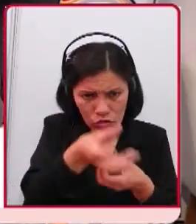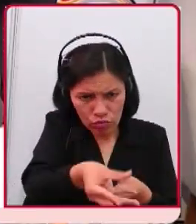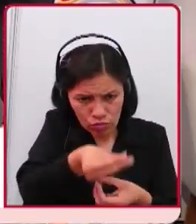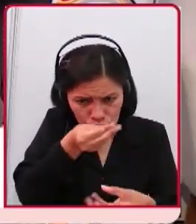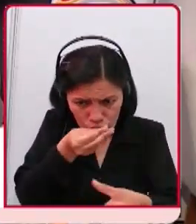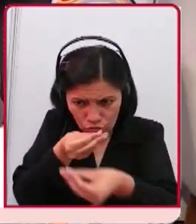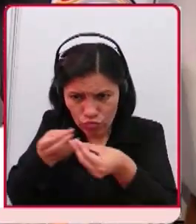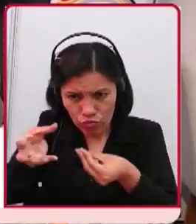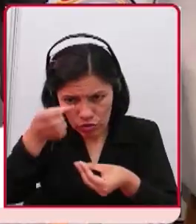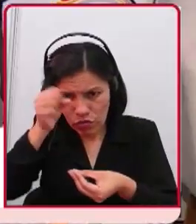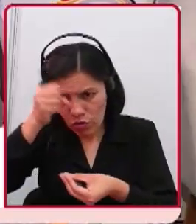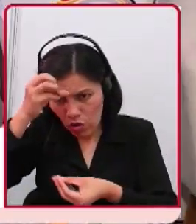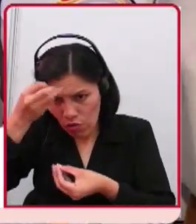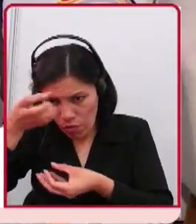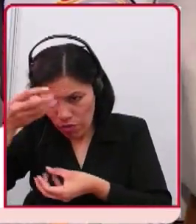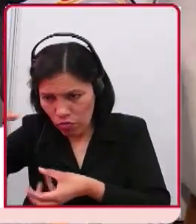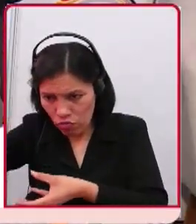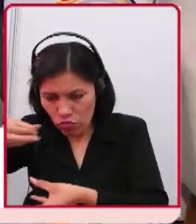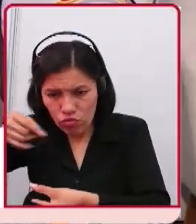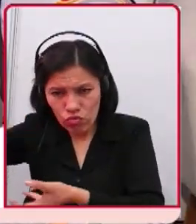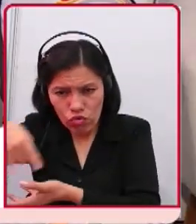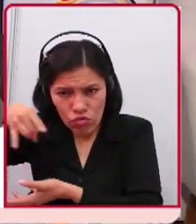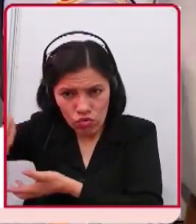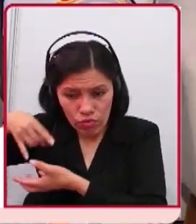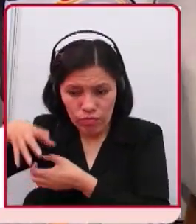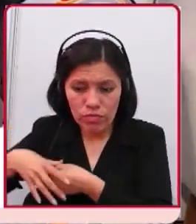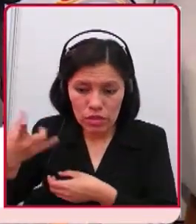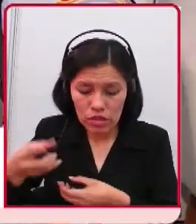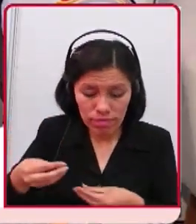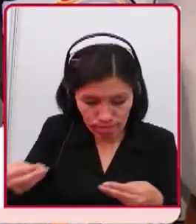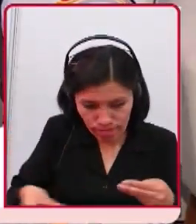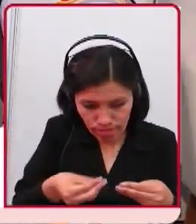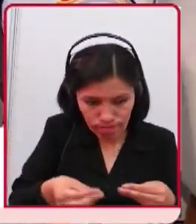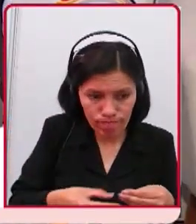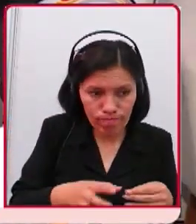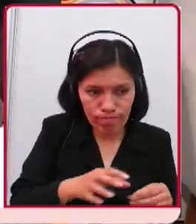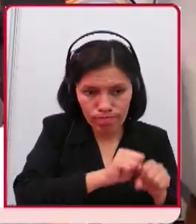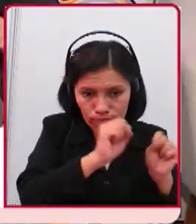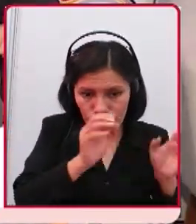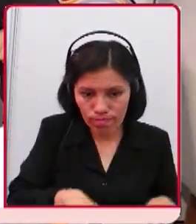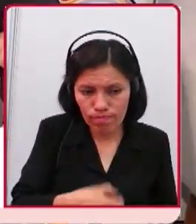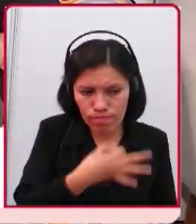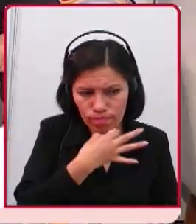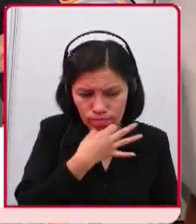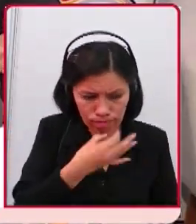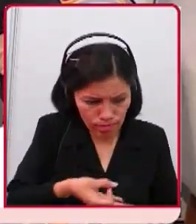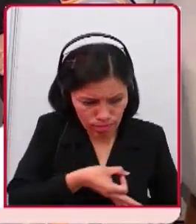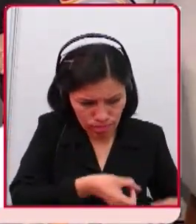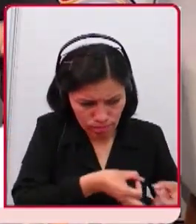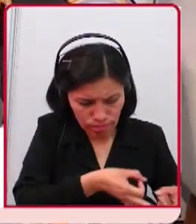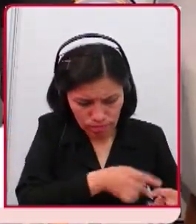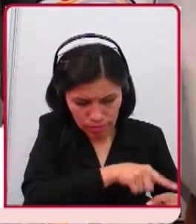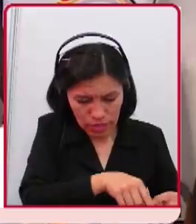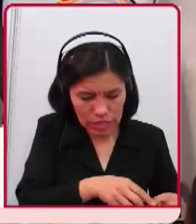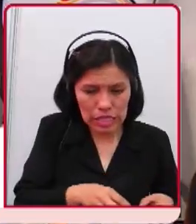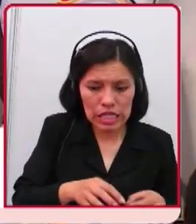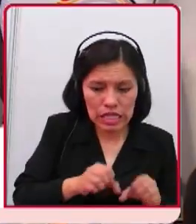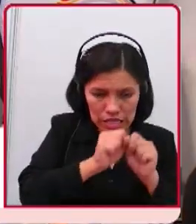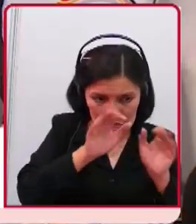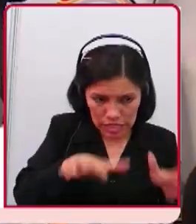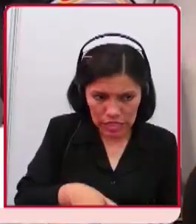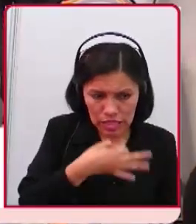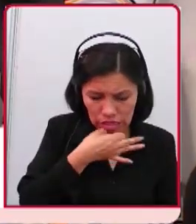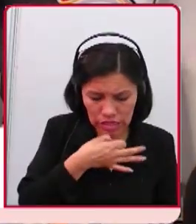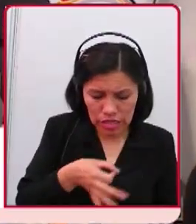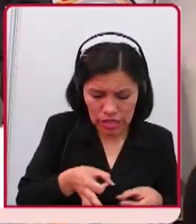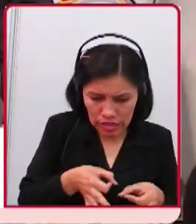los datos correspondientes y alimentándose al sistema experto para que automáticamente pueda hacer la corrección. Todo eso lo